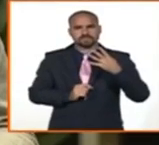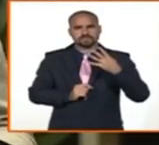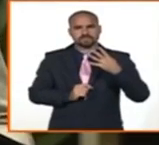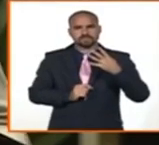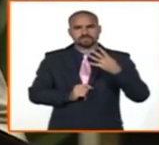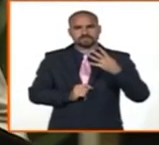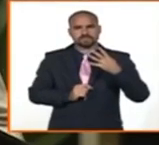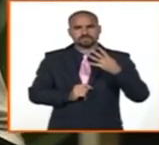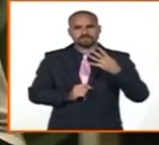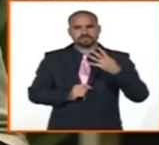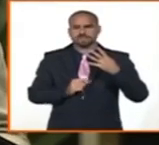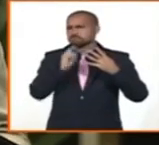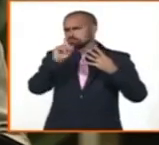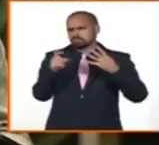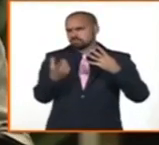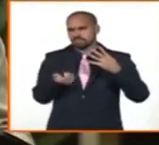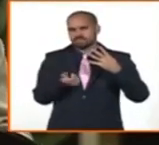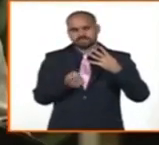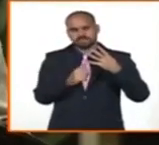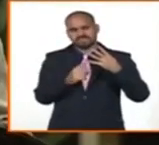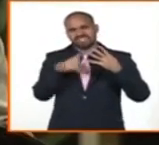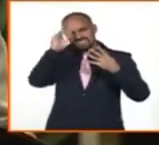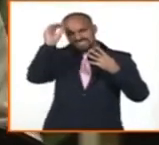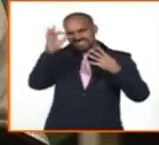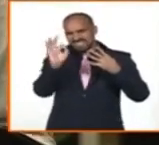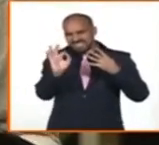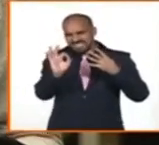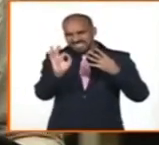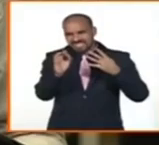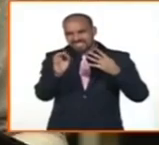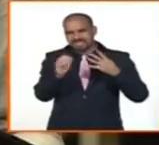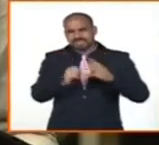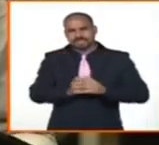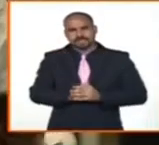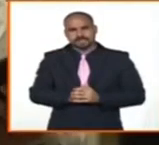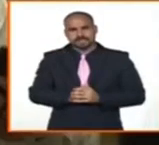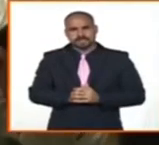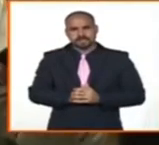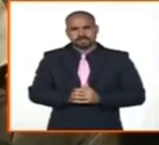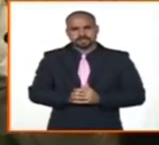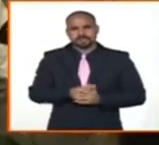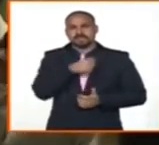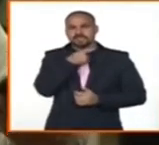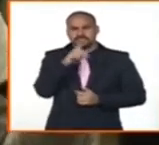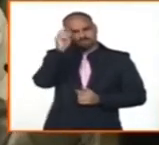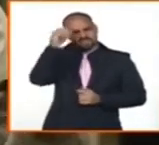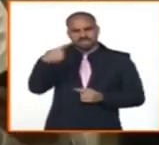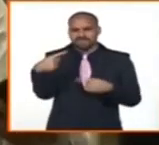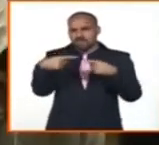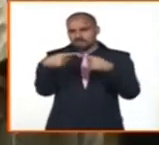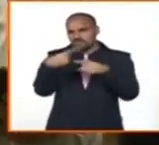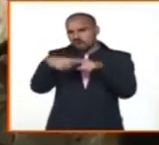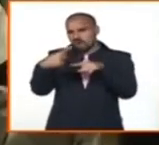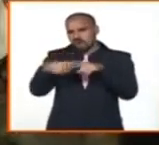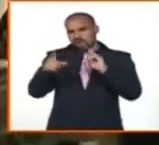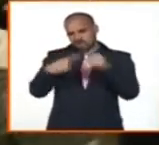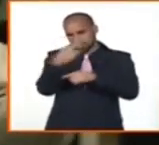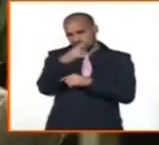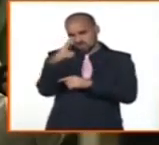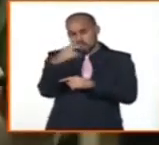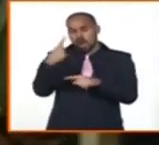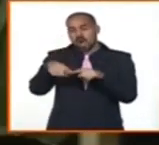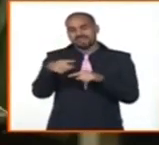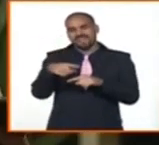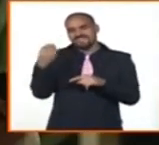¿Cuáles son los pasos concretos sobre diagnósticos ya más o menos comunes? Digo, que la derecha lo utiliza bien y lo maneja, y que las grandes plataformas son de ellos,